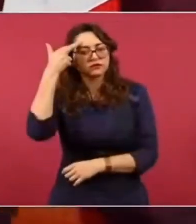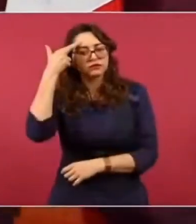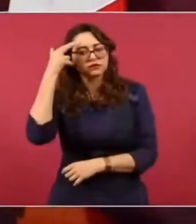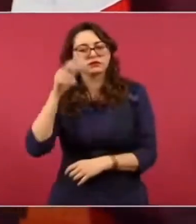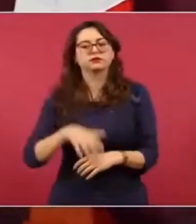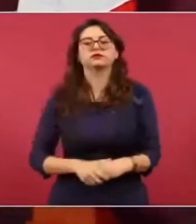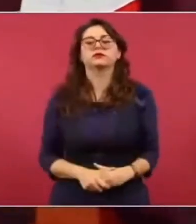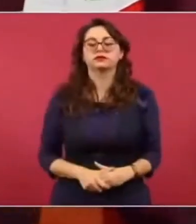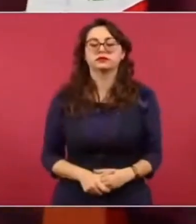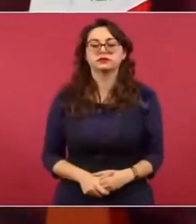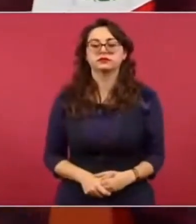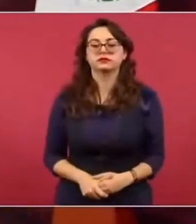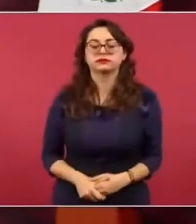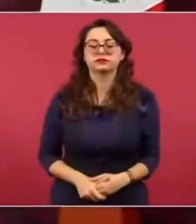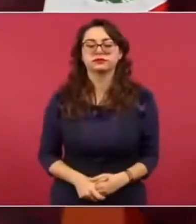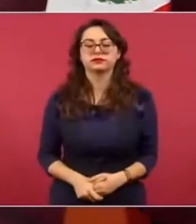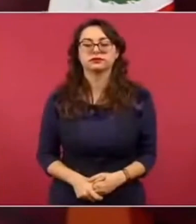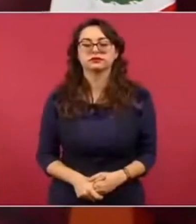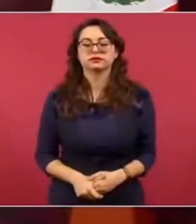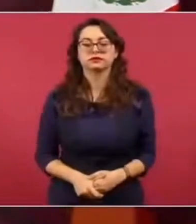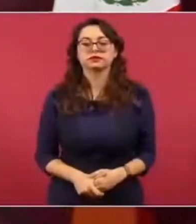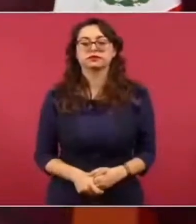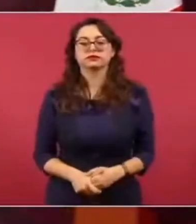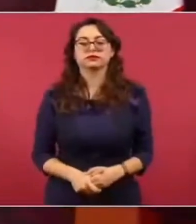la mayoría de las acciones, o